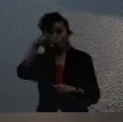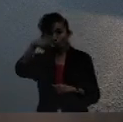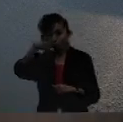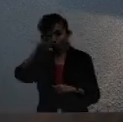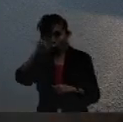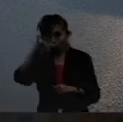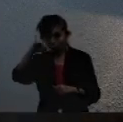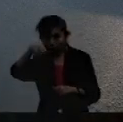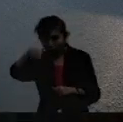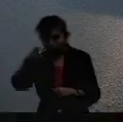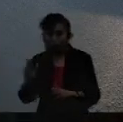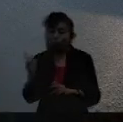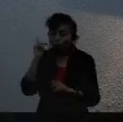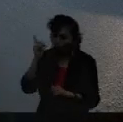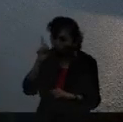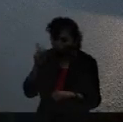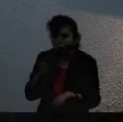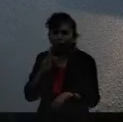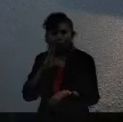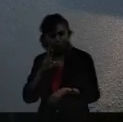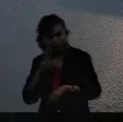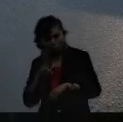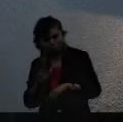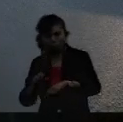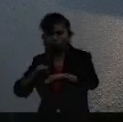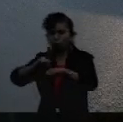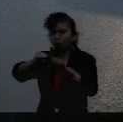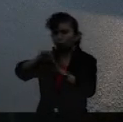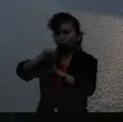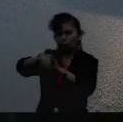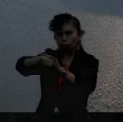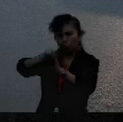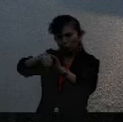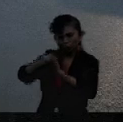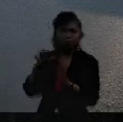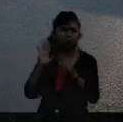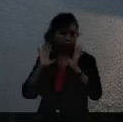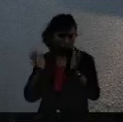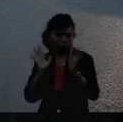Gracias rodilla Muchísimas gracias por acompañarnos el día de